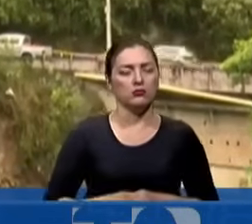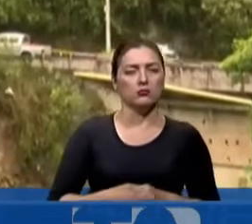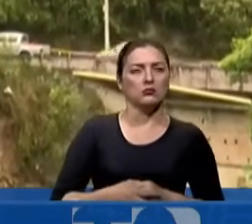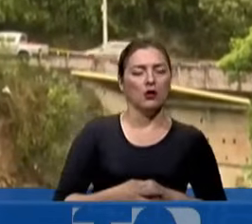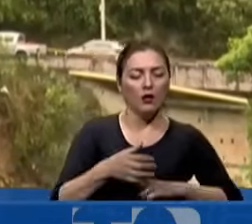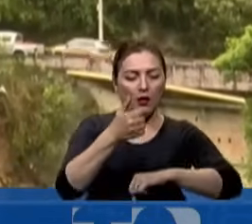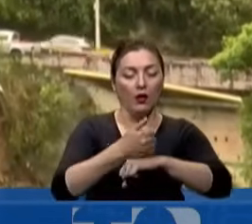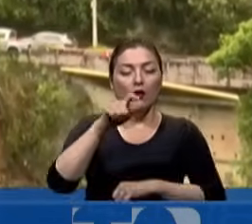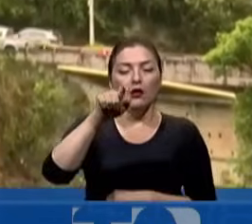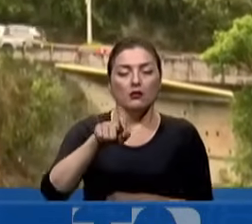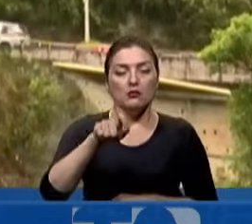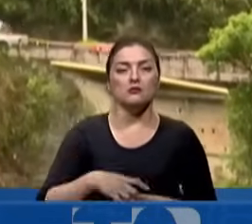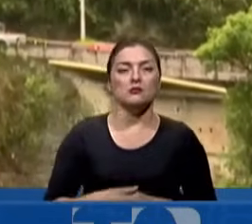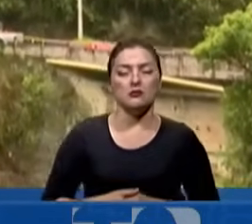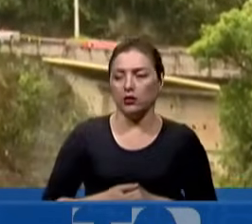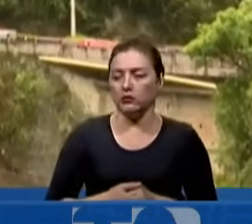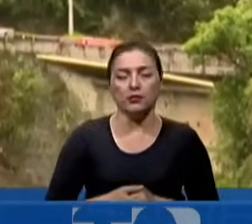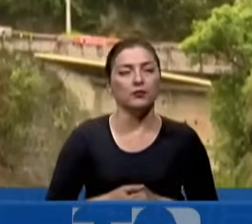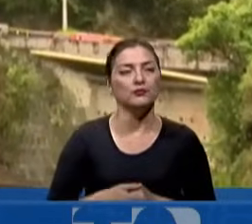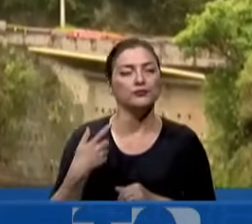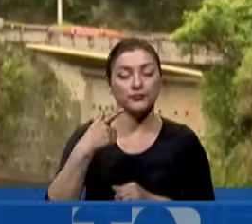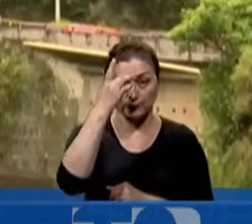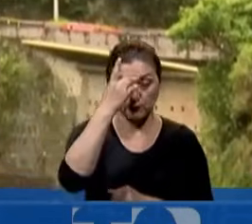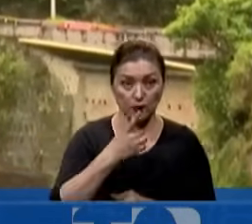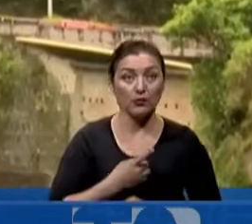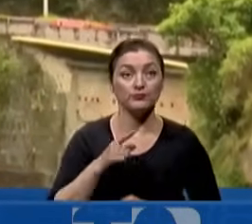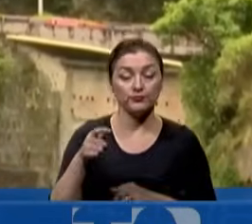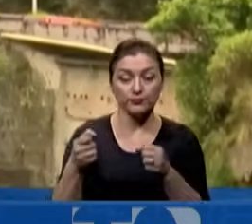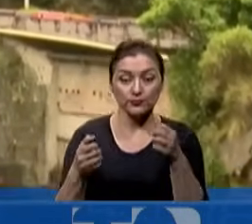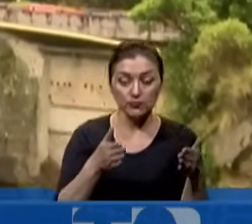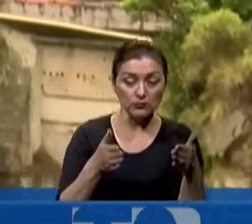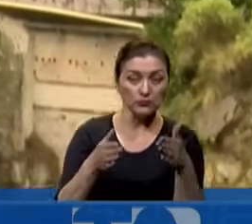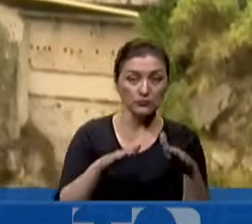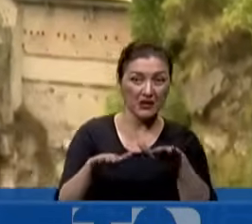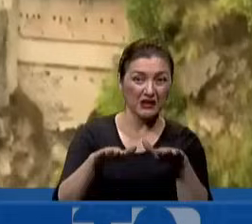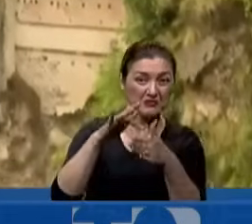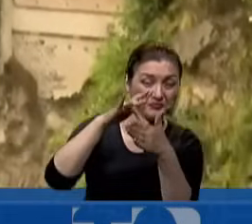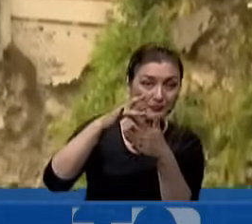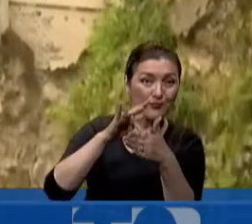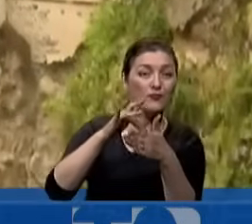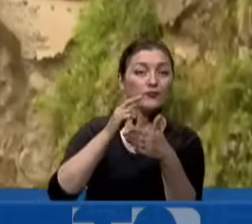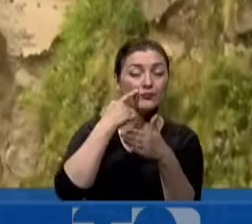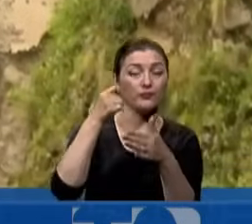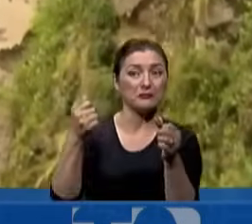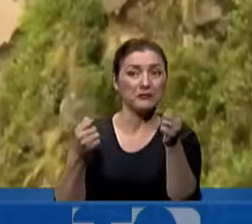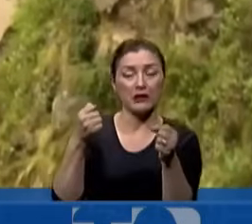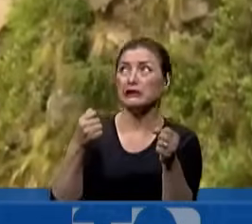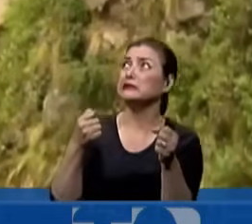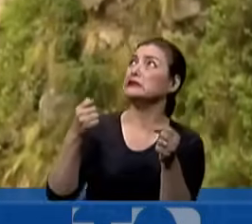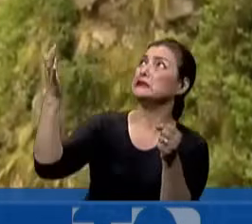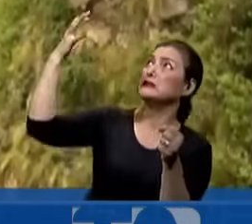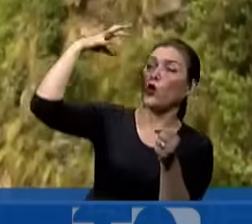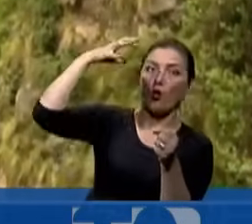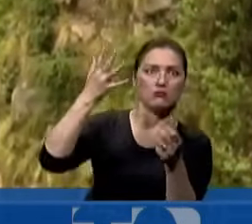las autoridades, en este caso, determinen a ver si es que el tránsito, si es que no hay riesgo por parte de los conductores para